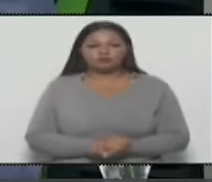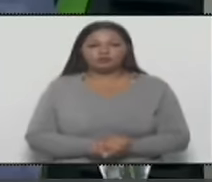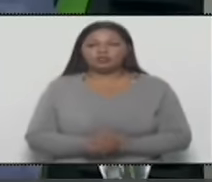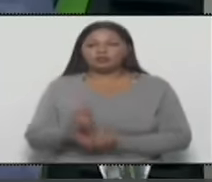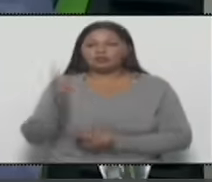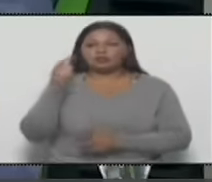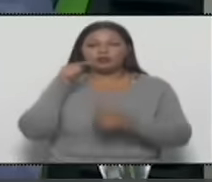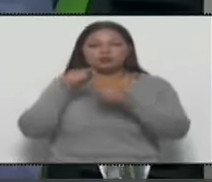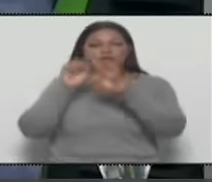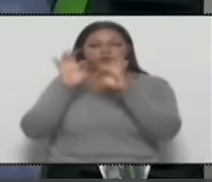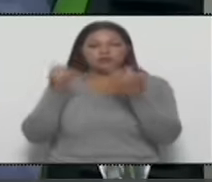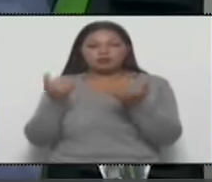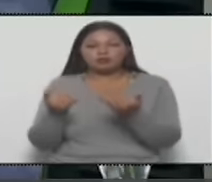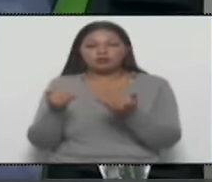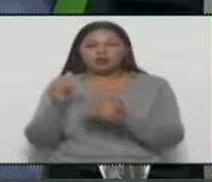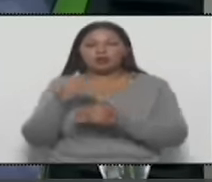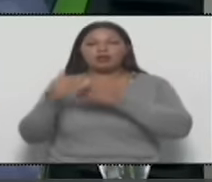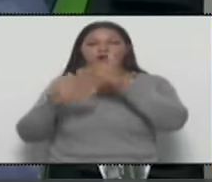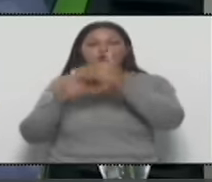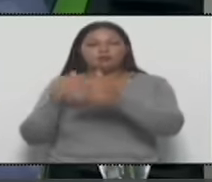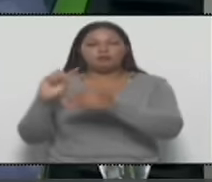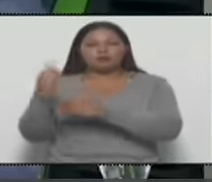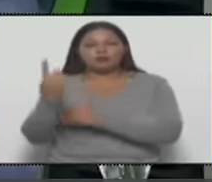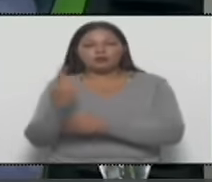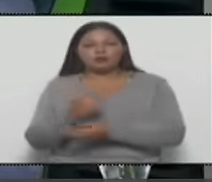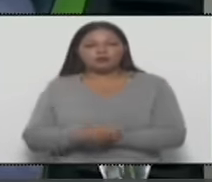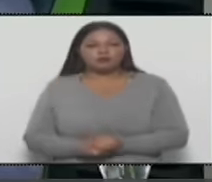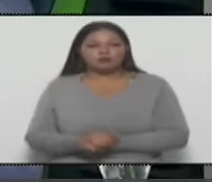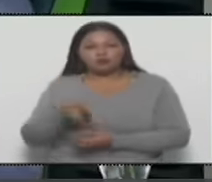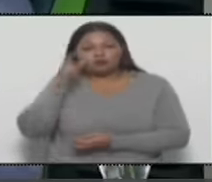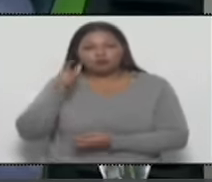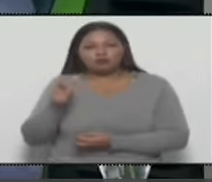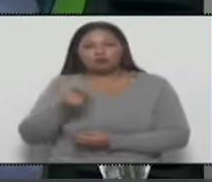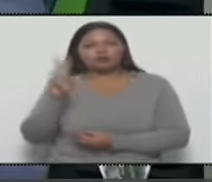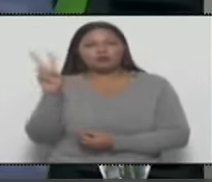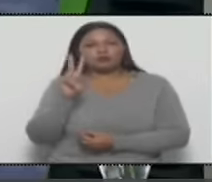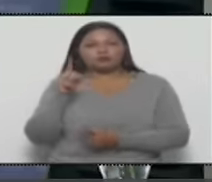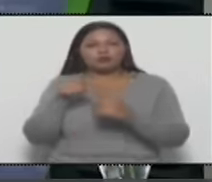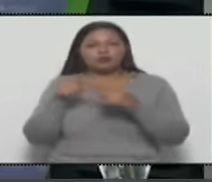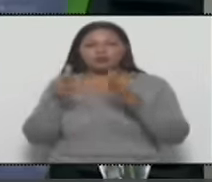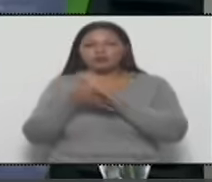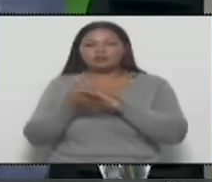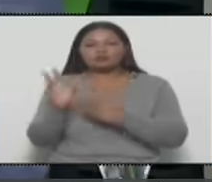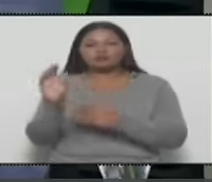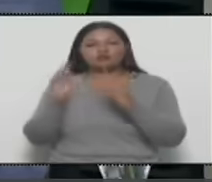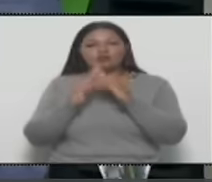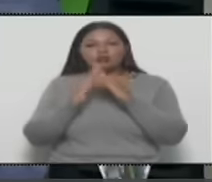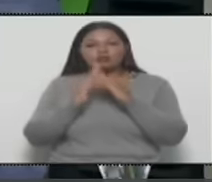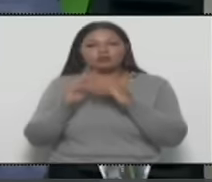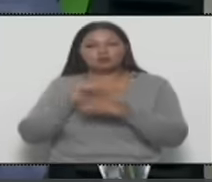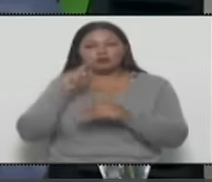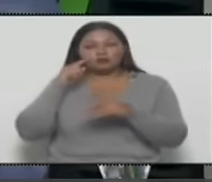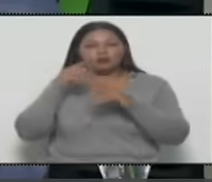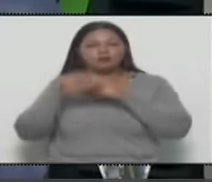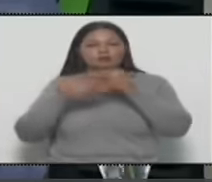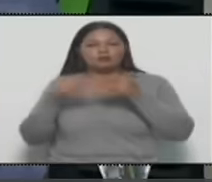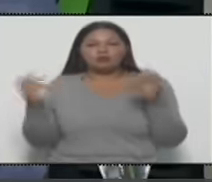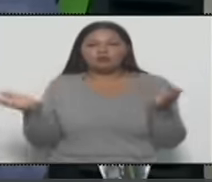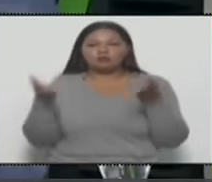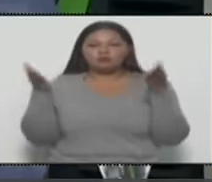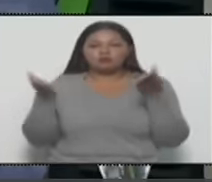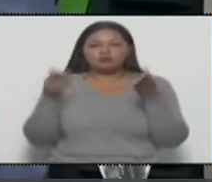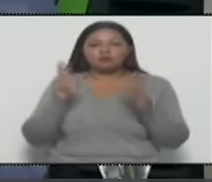dimensión, el primer escalón, que es el pueblo venezolano, el que está en su casa. Nosotros lo que tenemos que impulsar es el